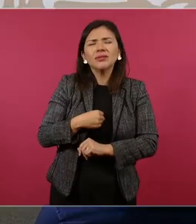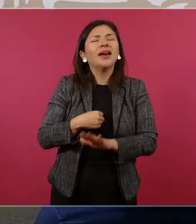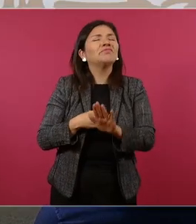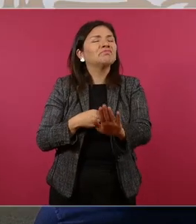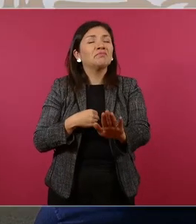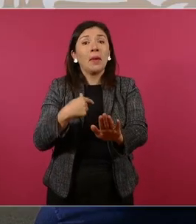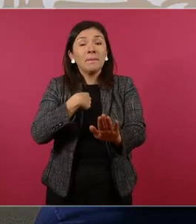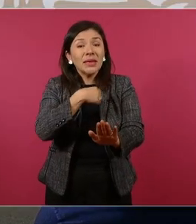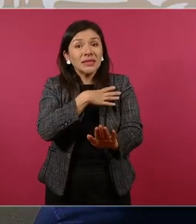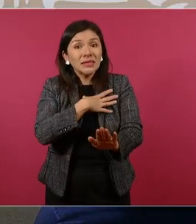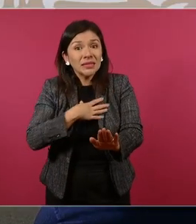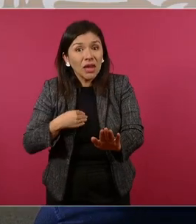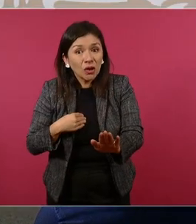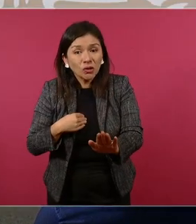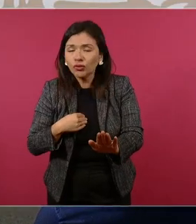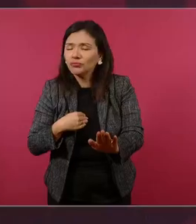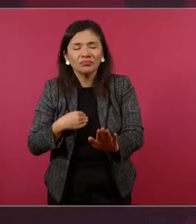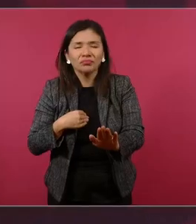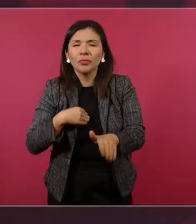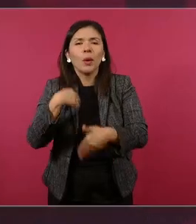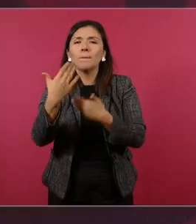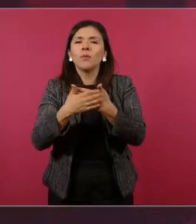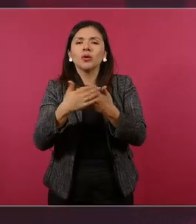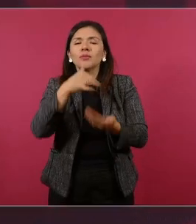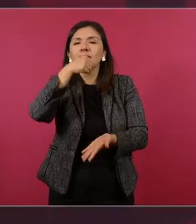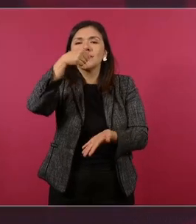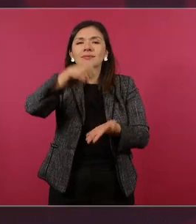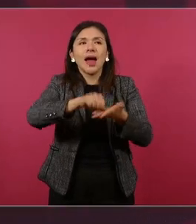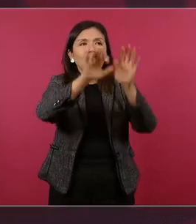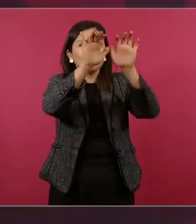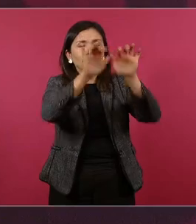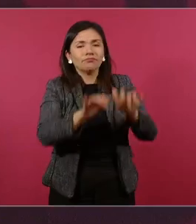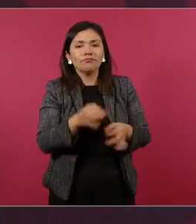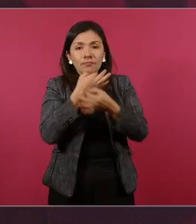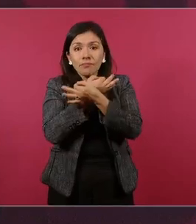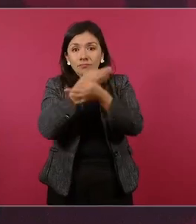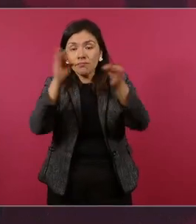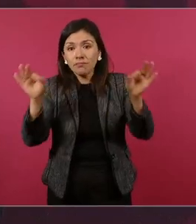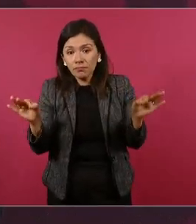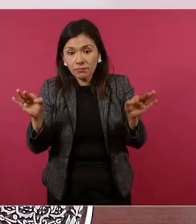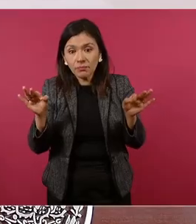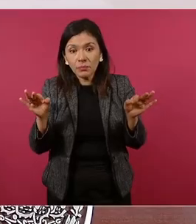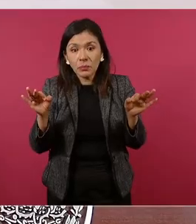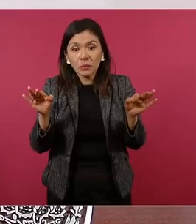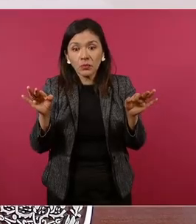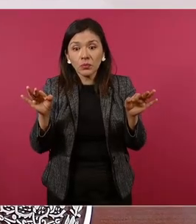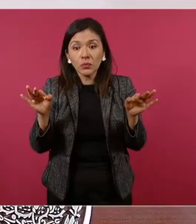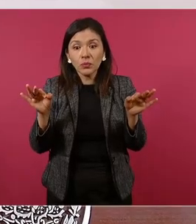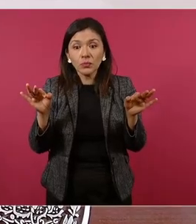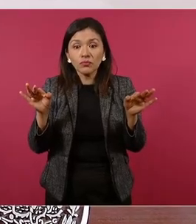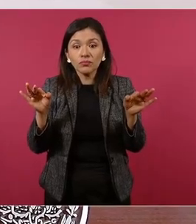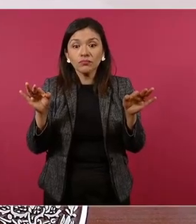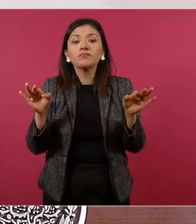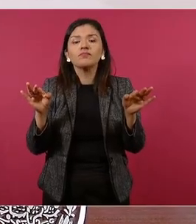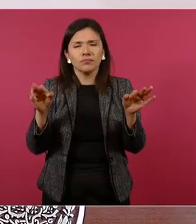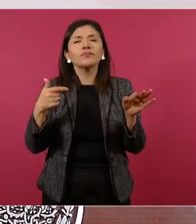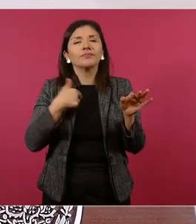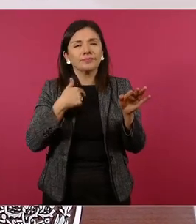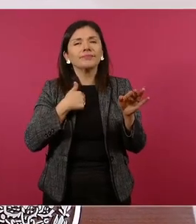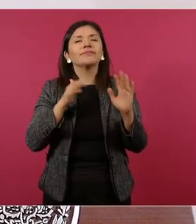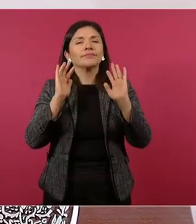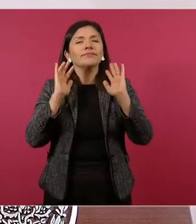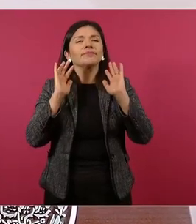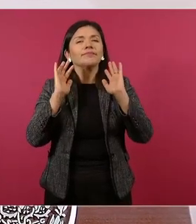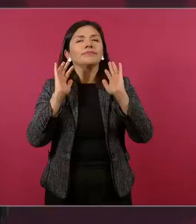van a este quiero que limpies el nombre de mis hijar una carta y este ya estoy cayendo